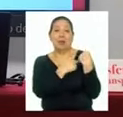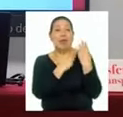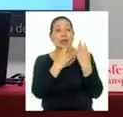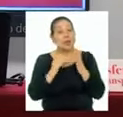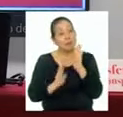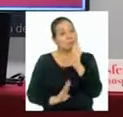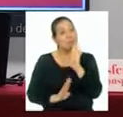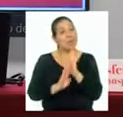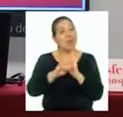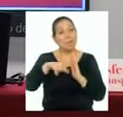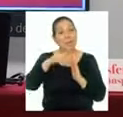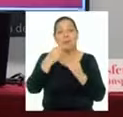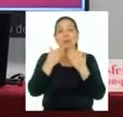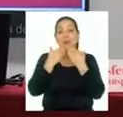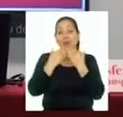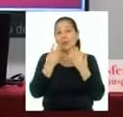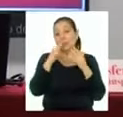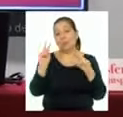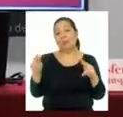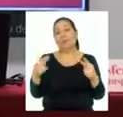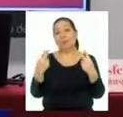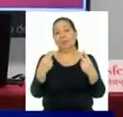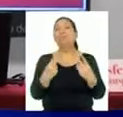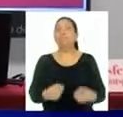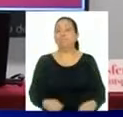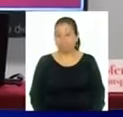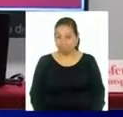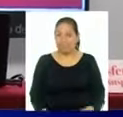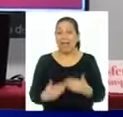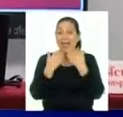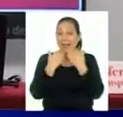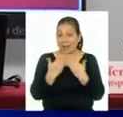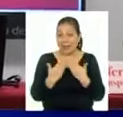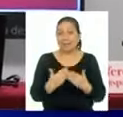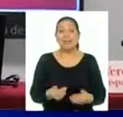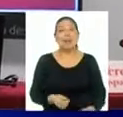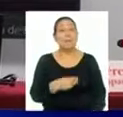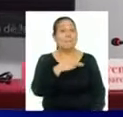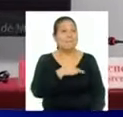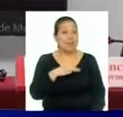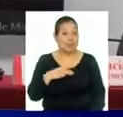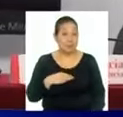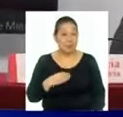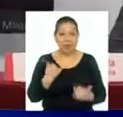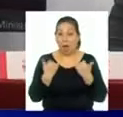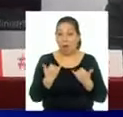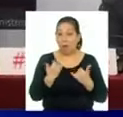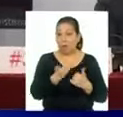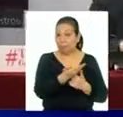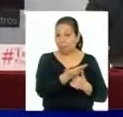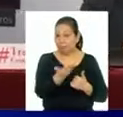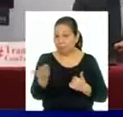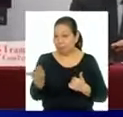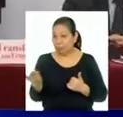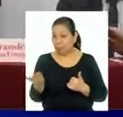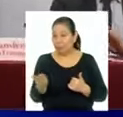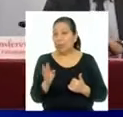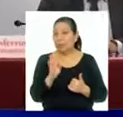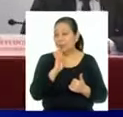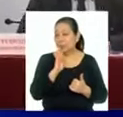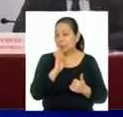que salga adelante. Muchas gracias por la atención. Muchas gracias, ministro. Entonces, damos pase a las preguntas. Por favor, les pedimos que sean